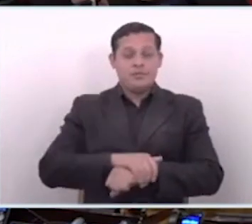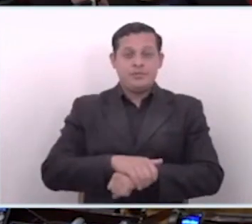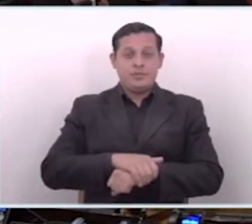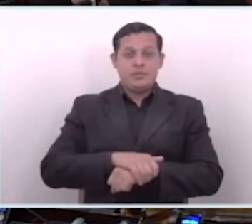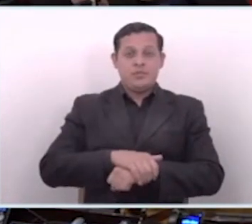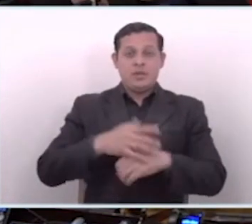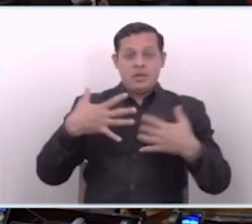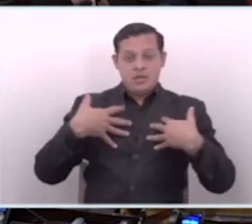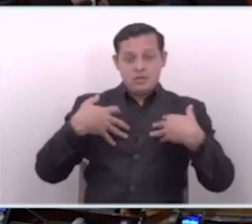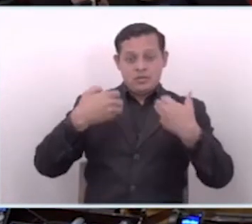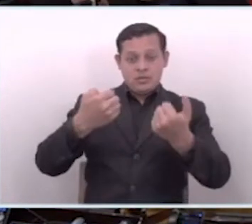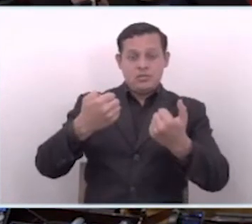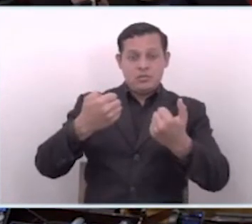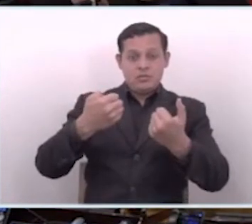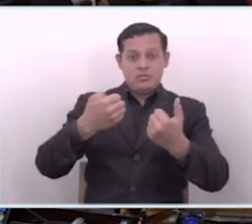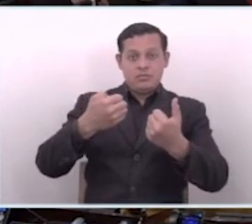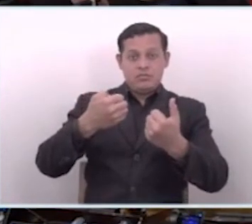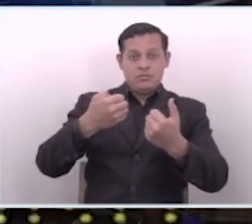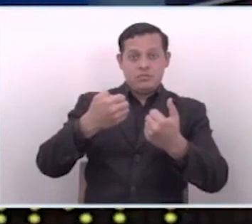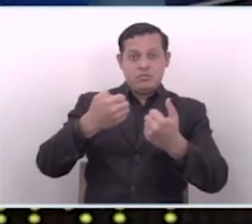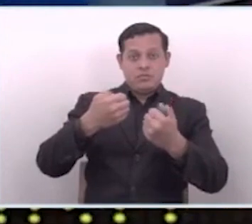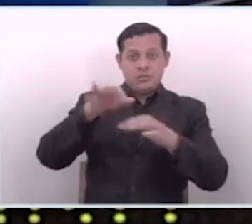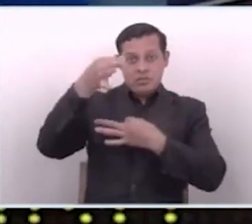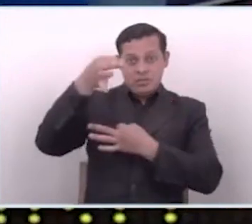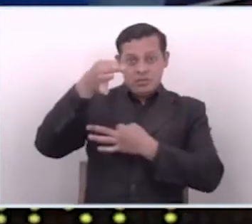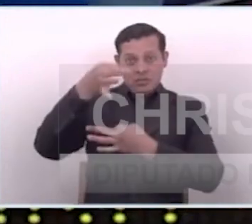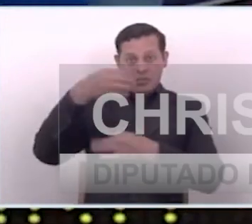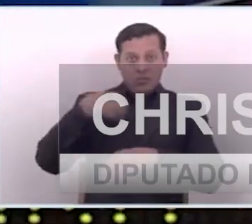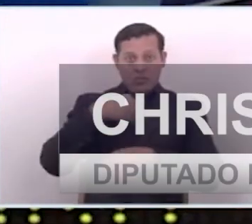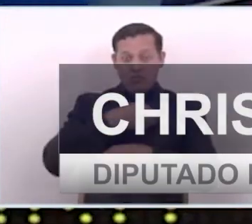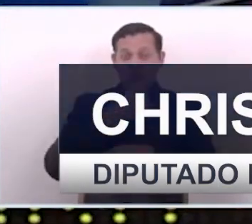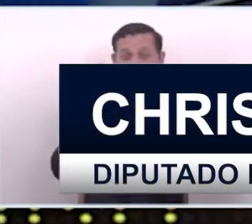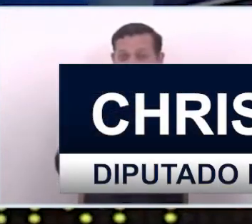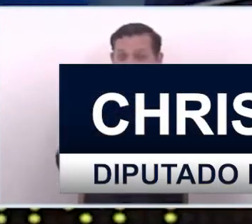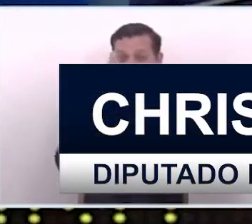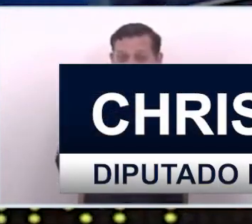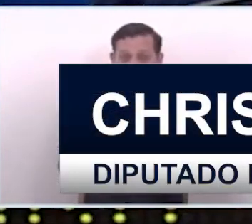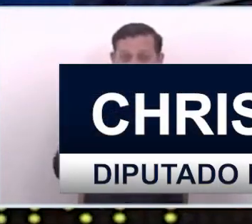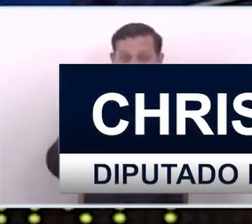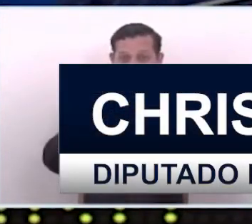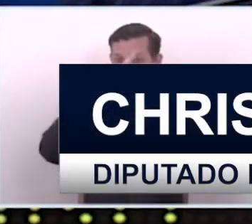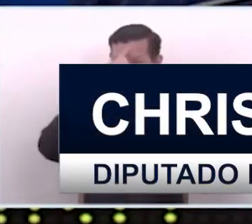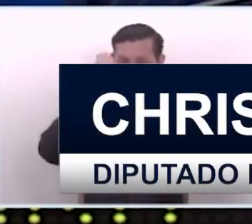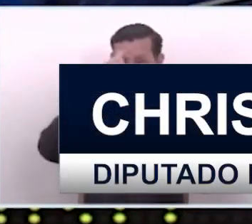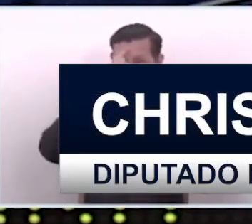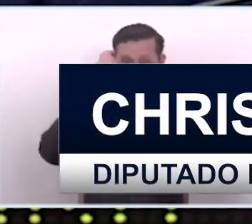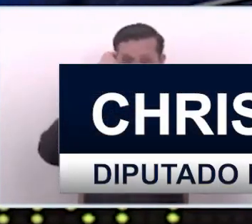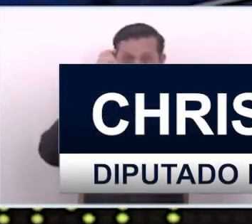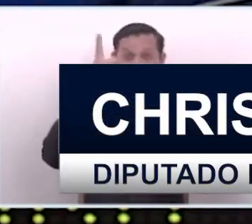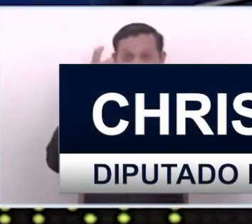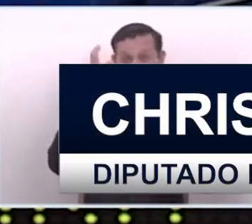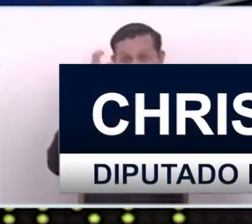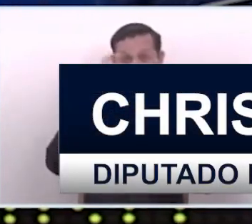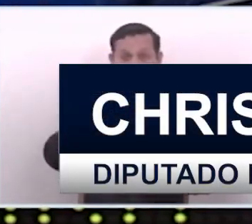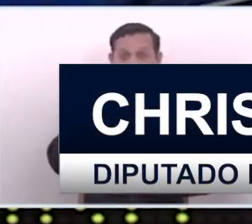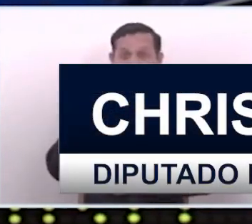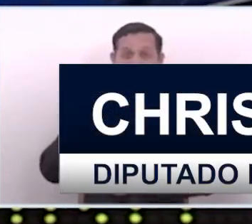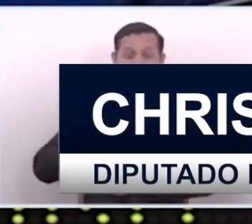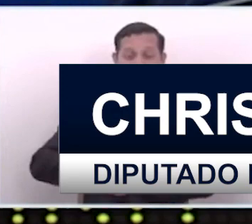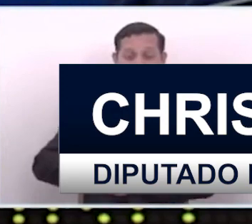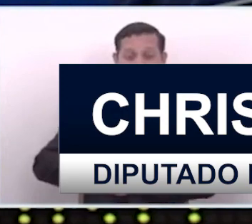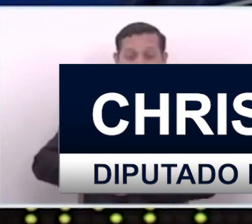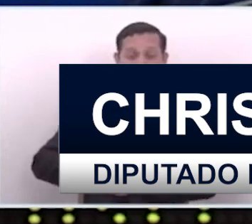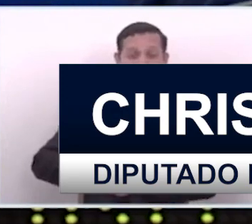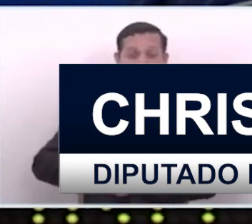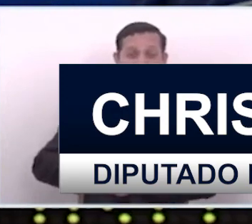en salud el expediente médico único una tarea pendiente con los salvadoreños